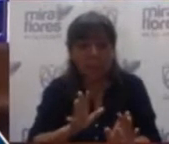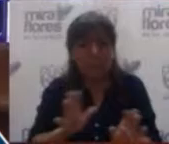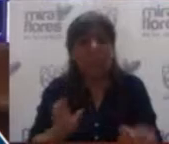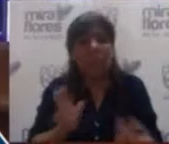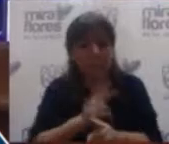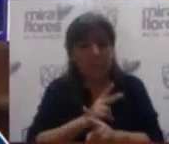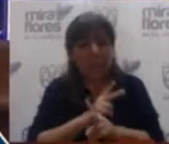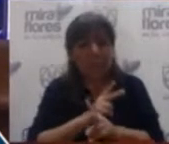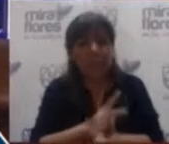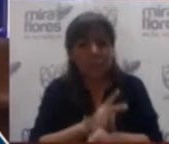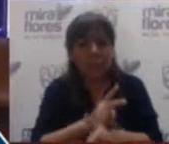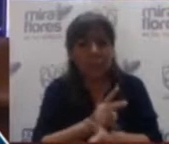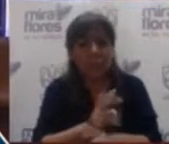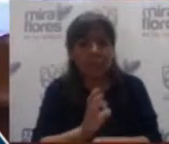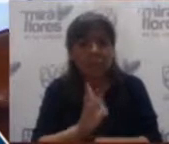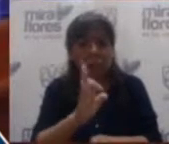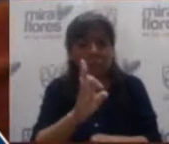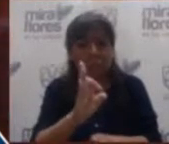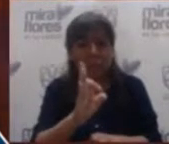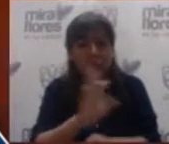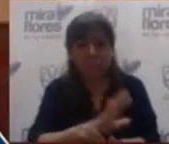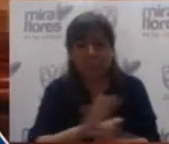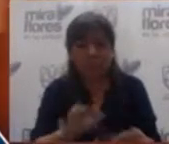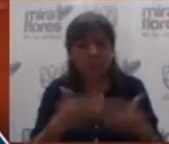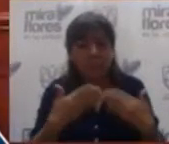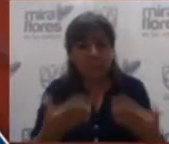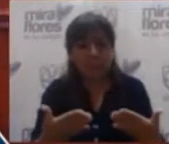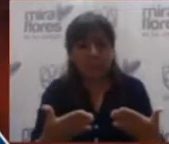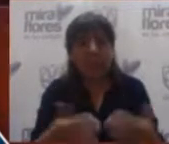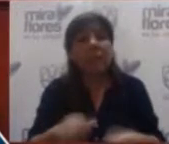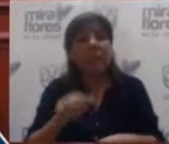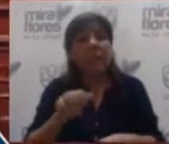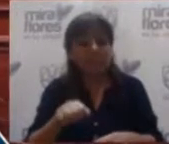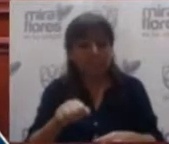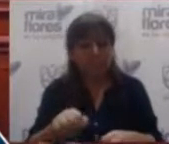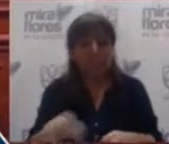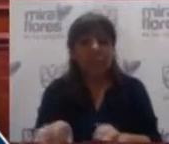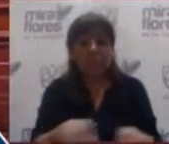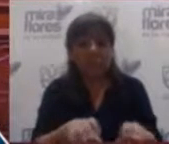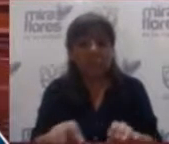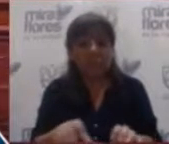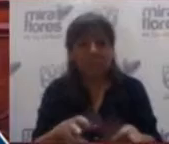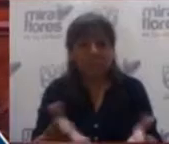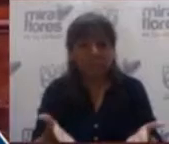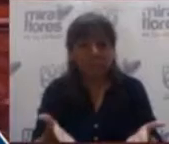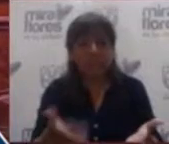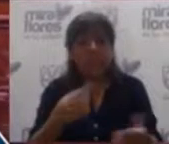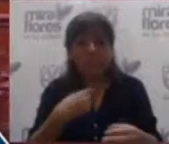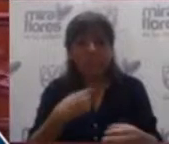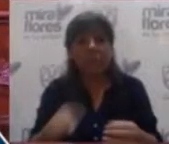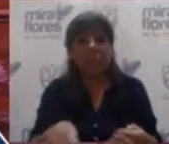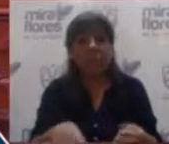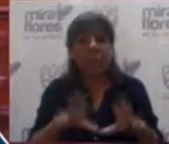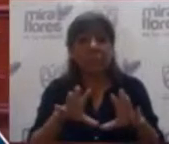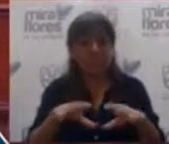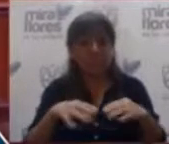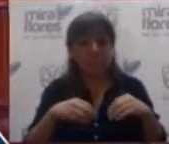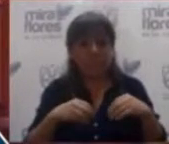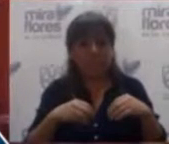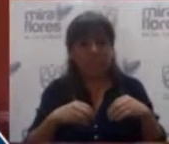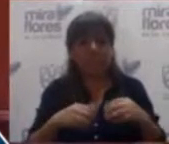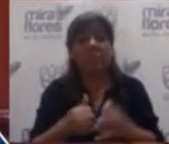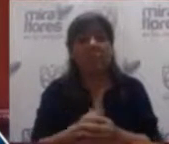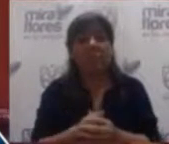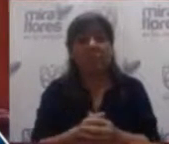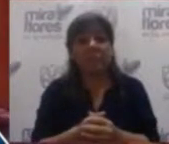cuidado en el futuro, ¿no? Gracias. Muy bien, eso es lo que se va a hacer y eso es por eso es que se ha aprobado el acta como se ha aprobado. O